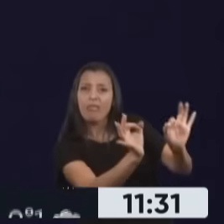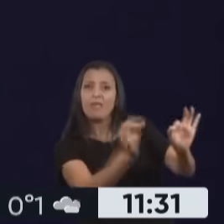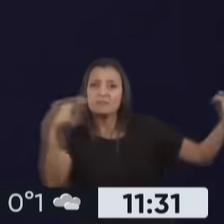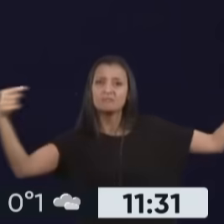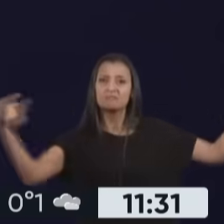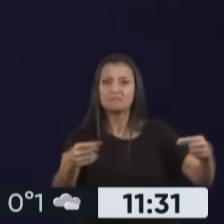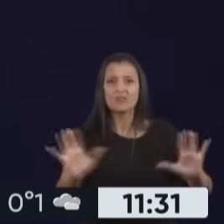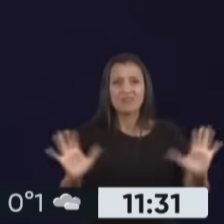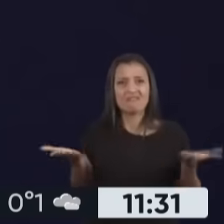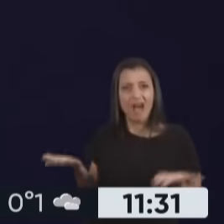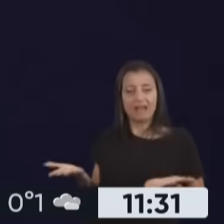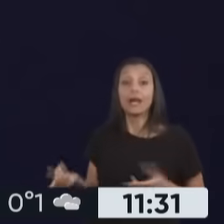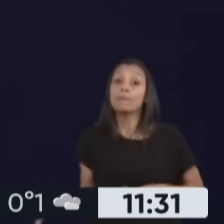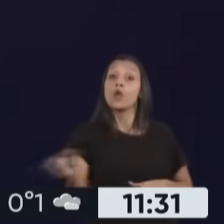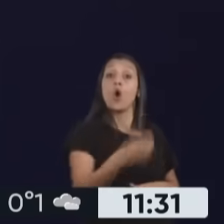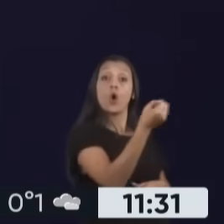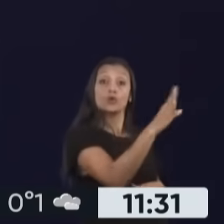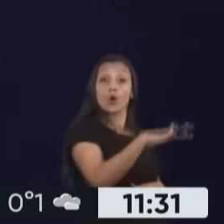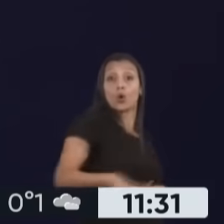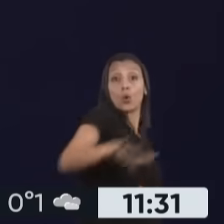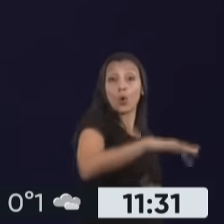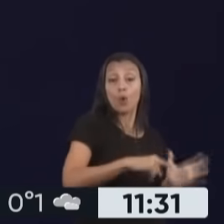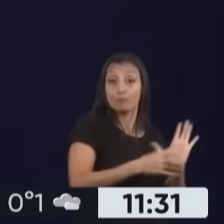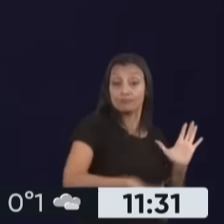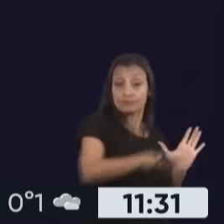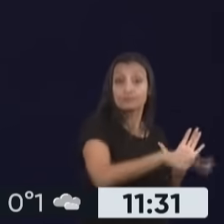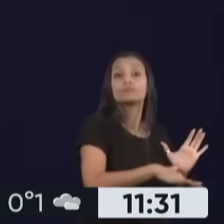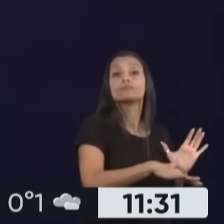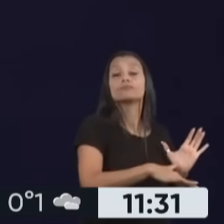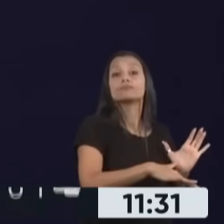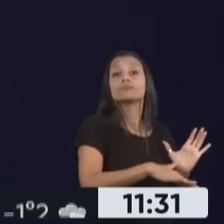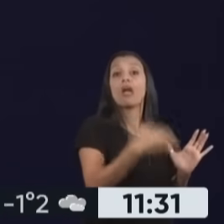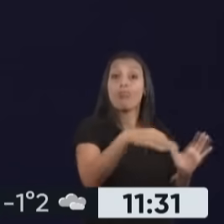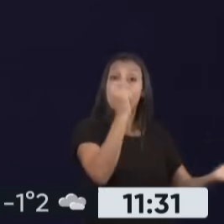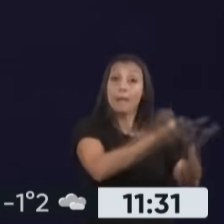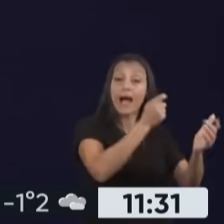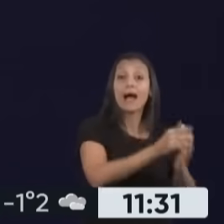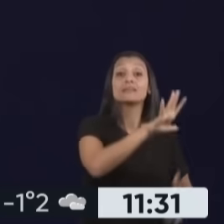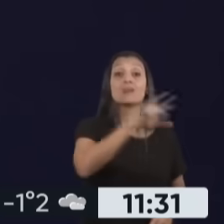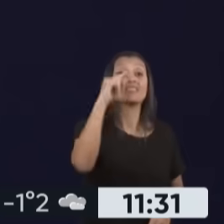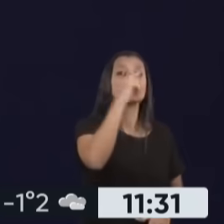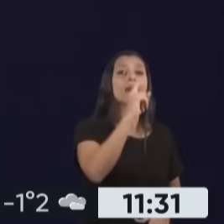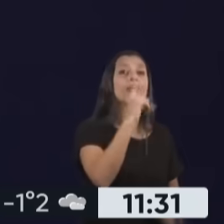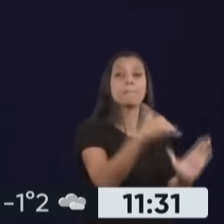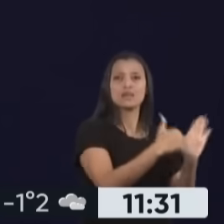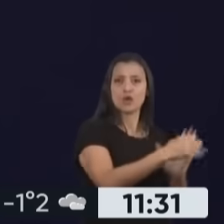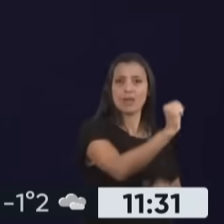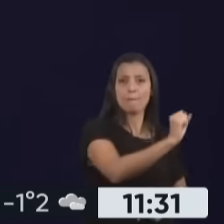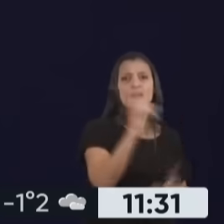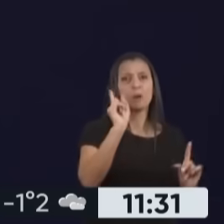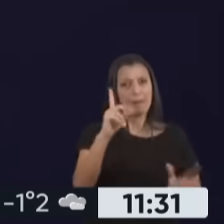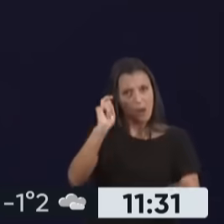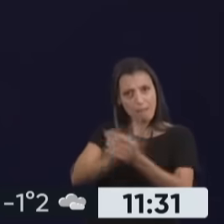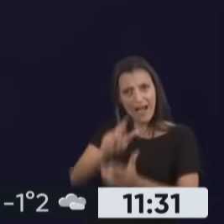correspondía hacerlo. Otro club de la Ciudad de Buenos Aires tendría que haber pagado 57 millones de pesos, pero pagó